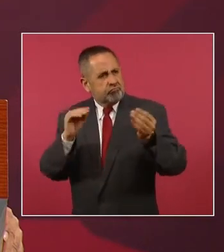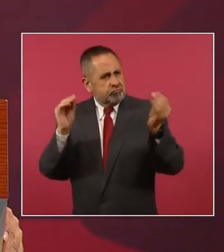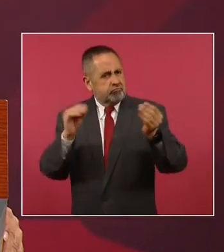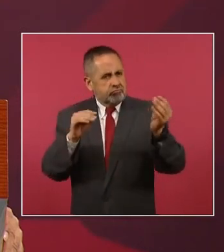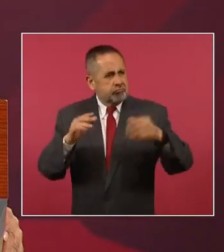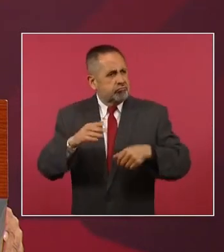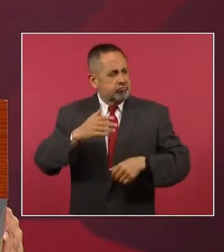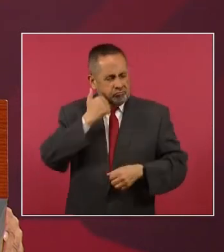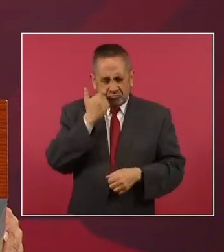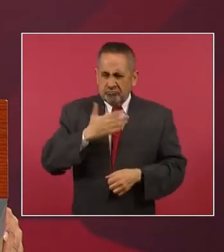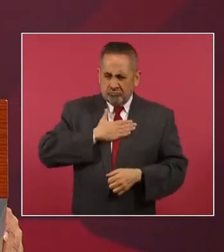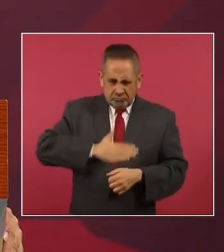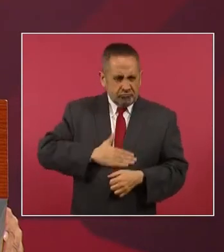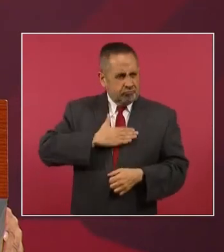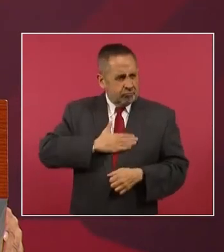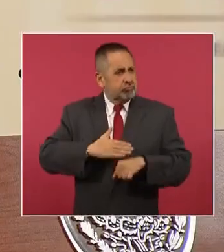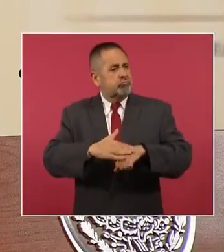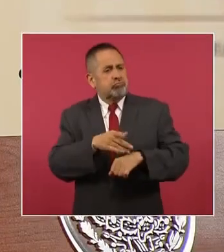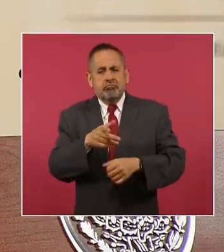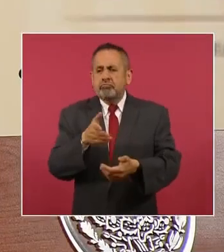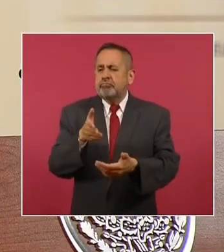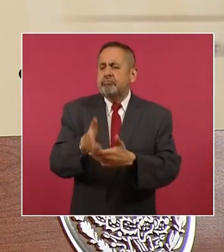el que se hiciera justicia.